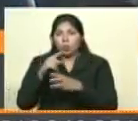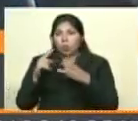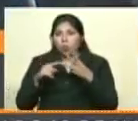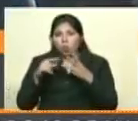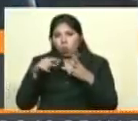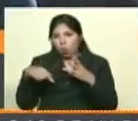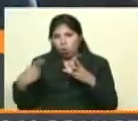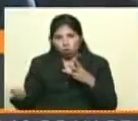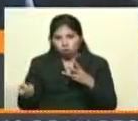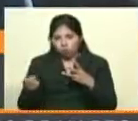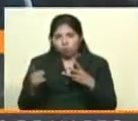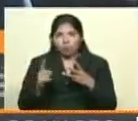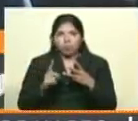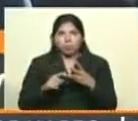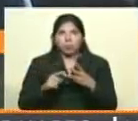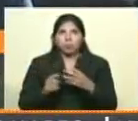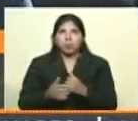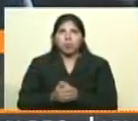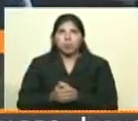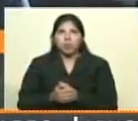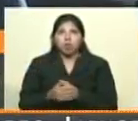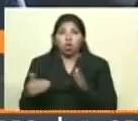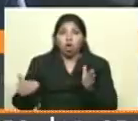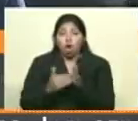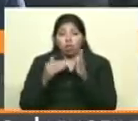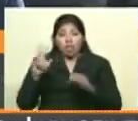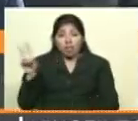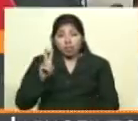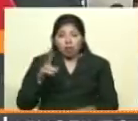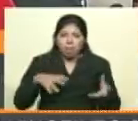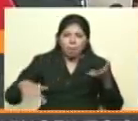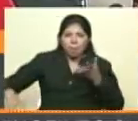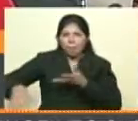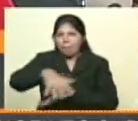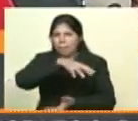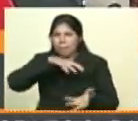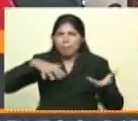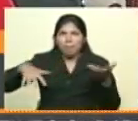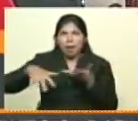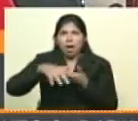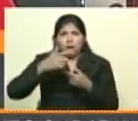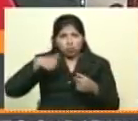planes violentos de la MUT contra el país, no pasarán,